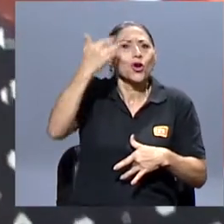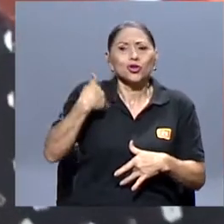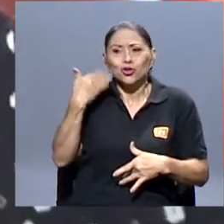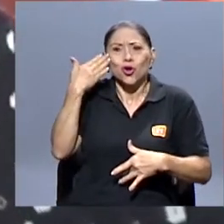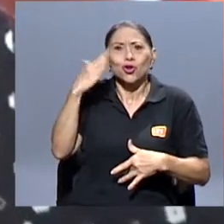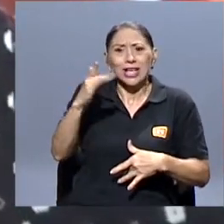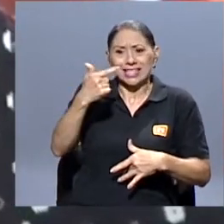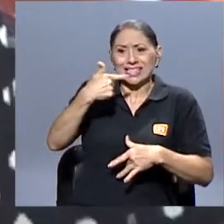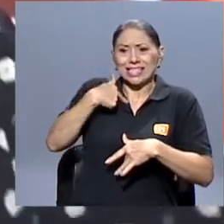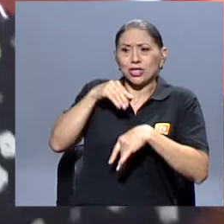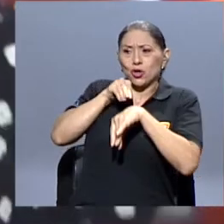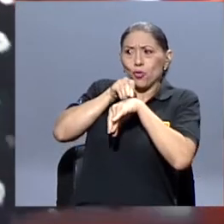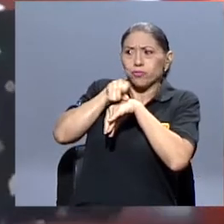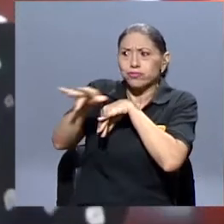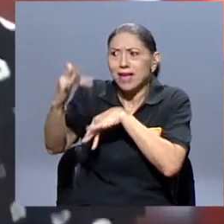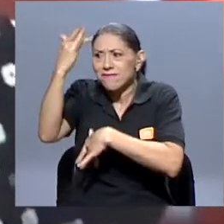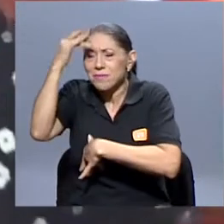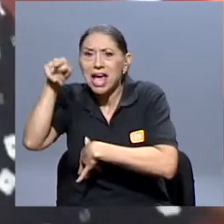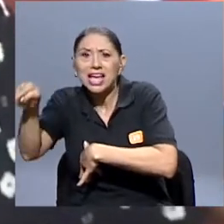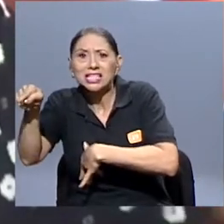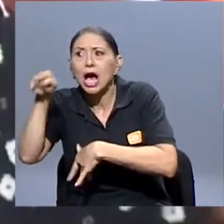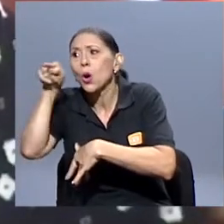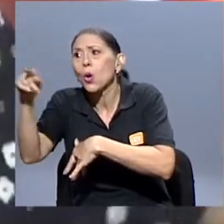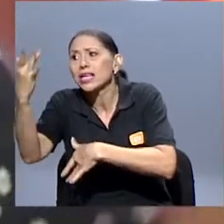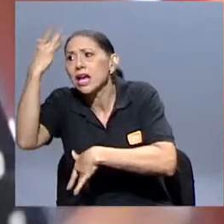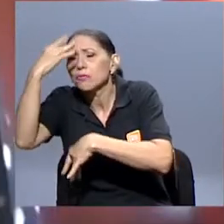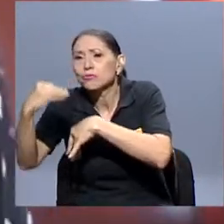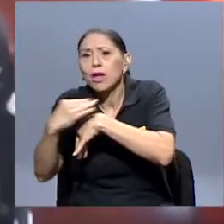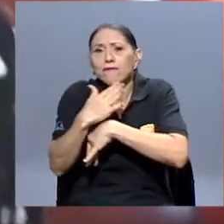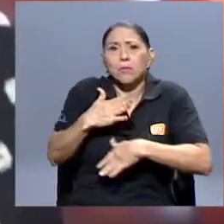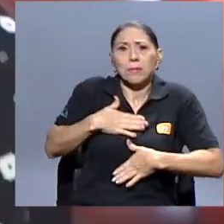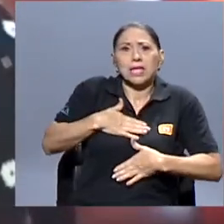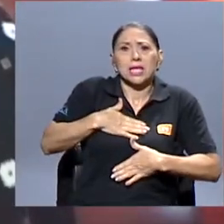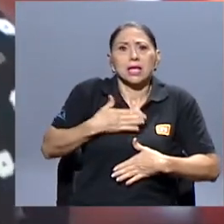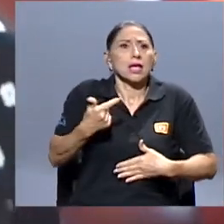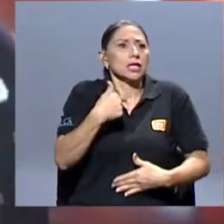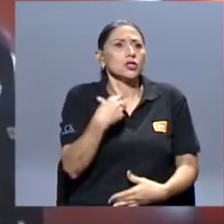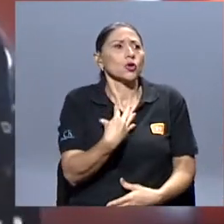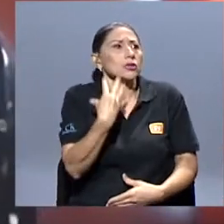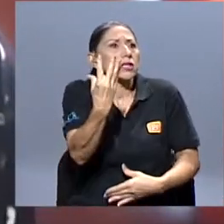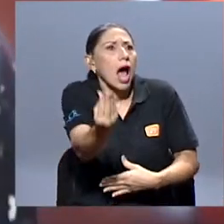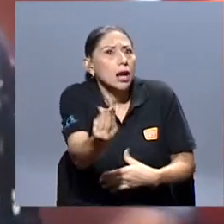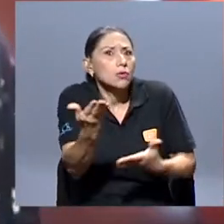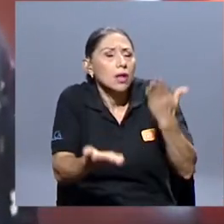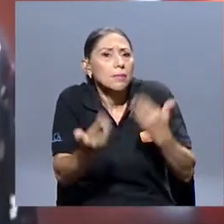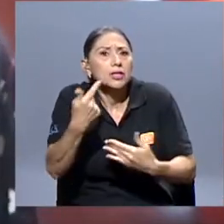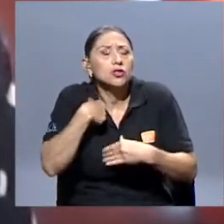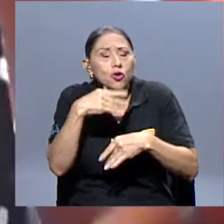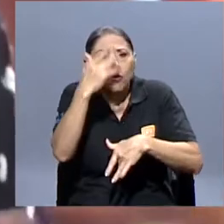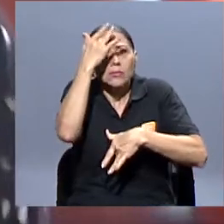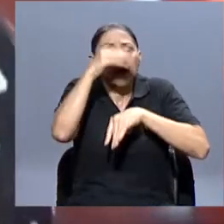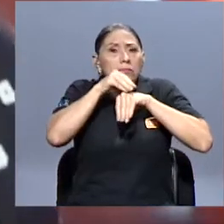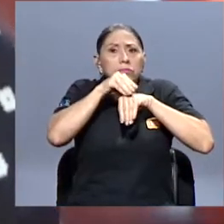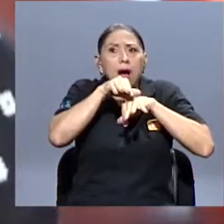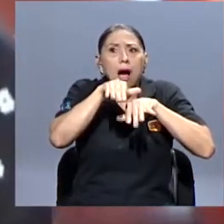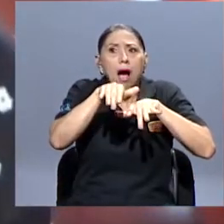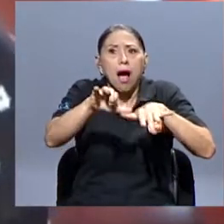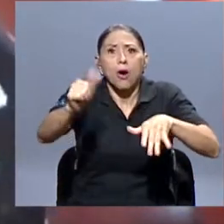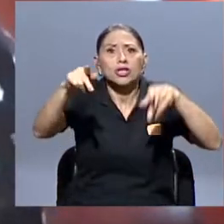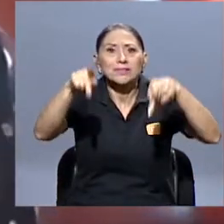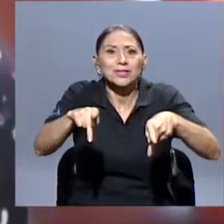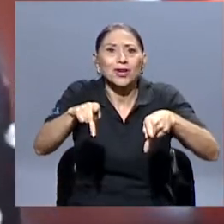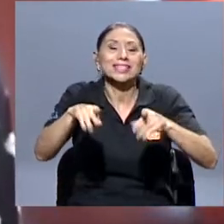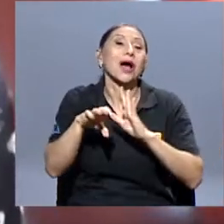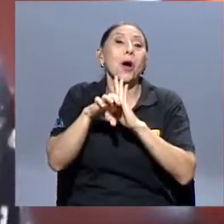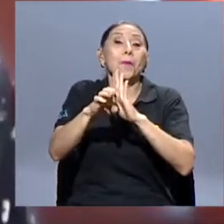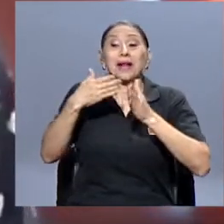moví a otros lados también y se lo pude haber pasado a otras personas. O mi hija, menor de edad, pudo perfectamente dar positivo, por ejemplo,